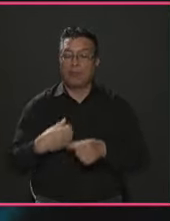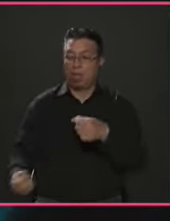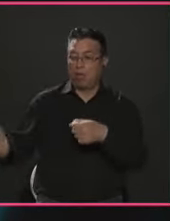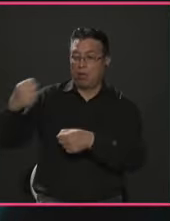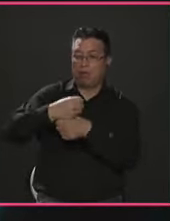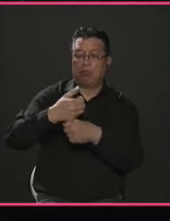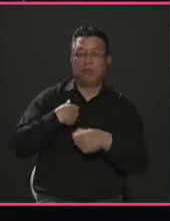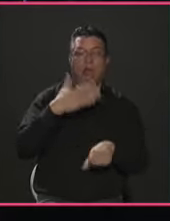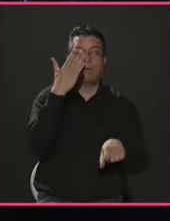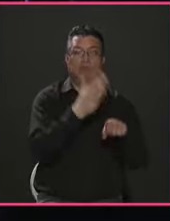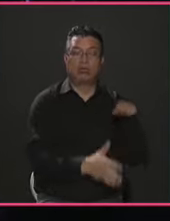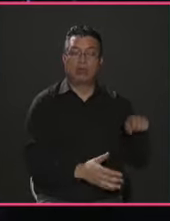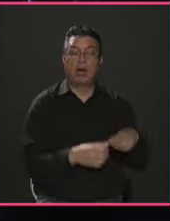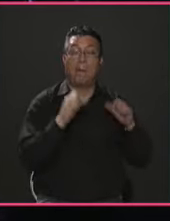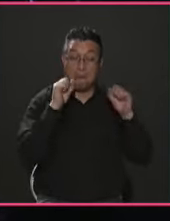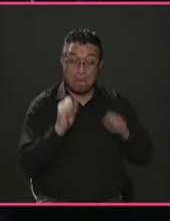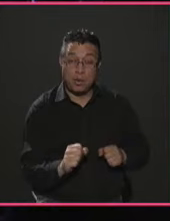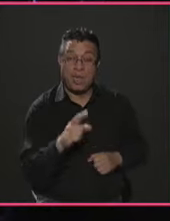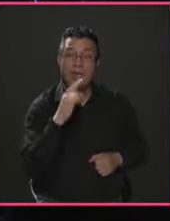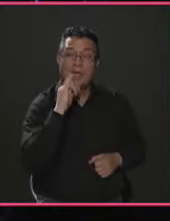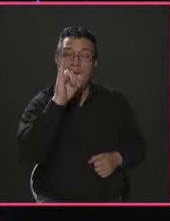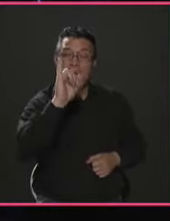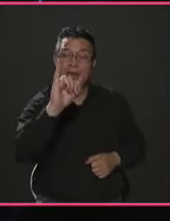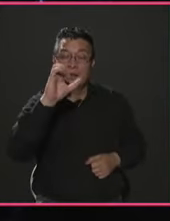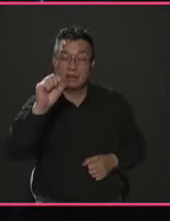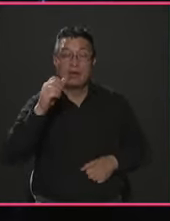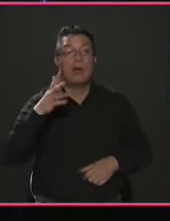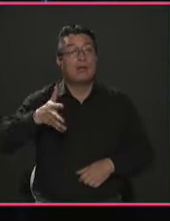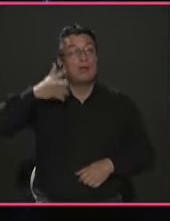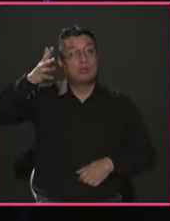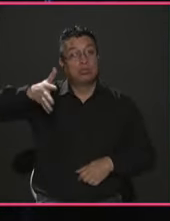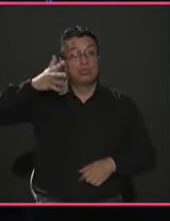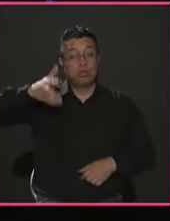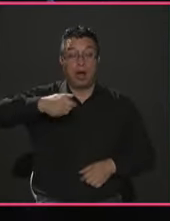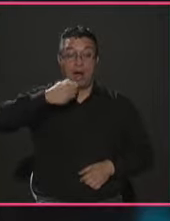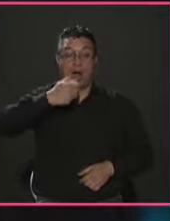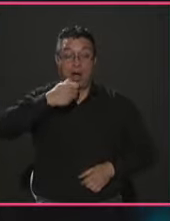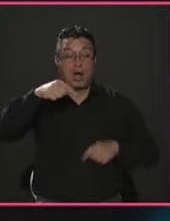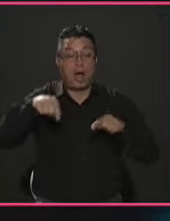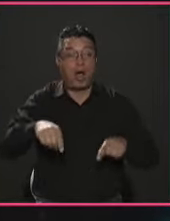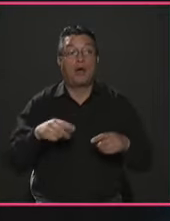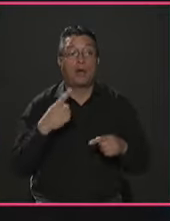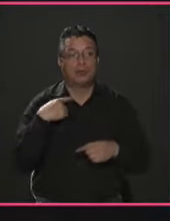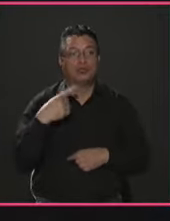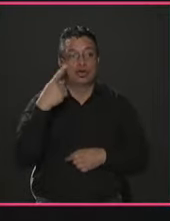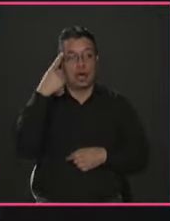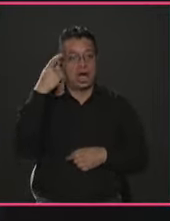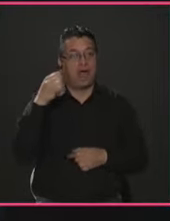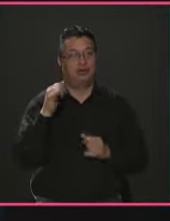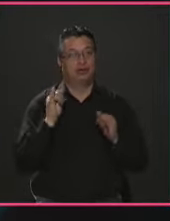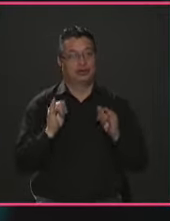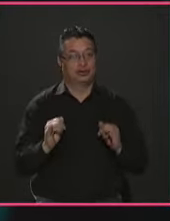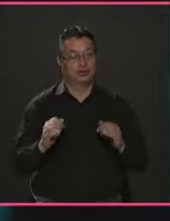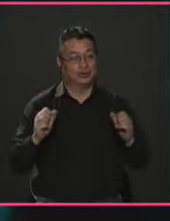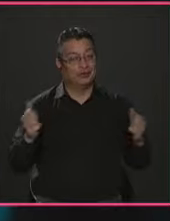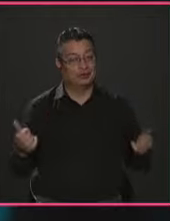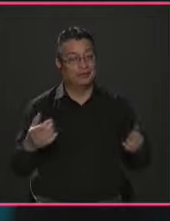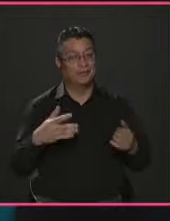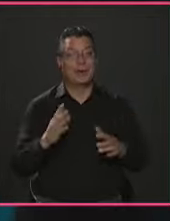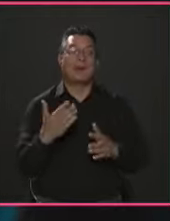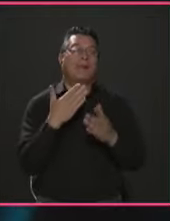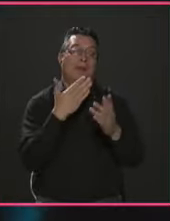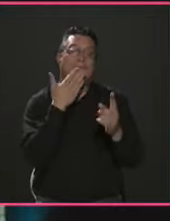podría por ejemplo una Inteligencia artificial animar un congreso como este querida Pascal se lo preguntado yo creo que sí todo